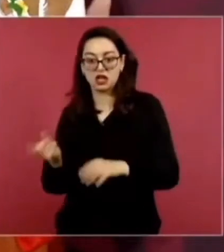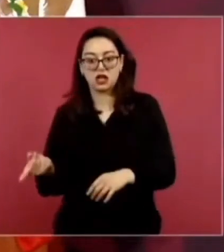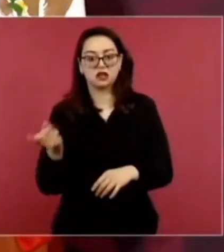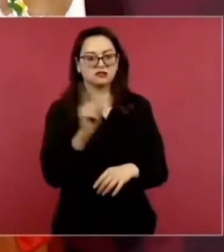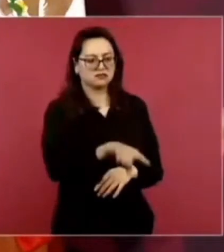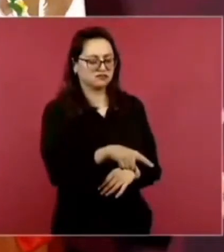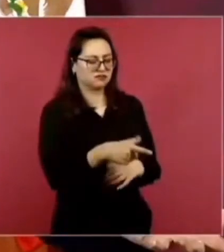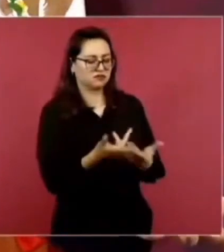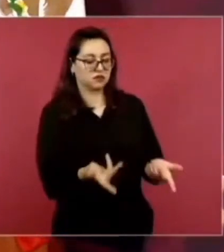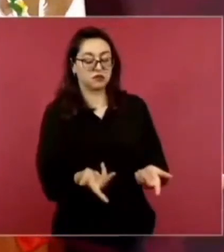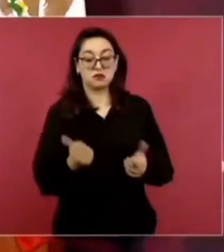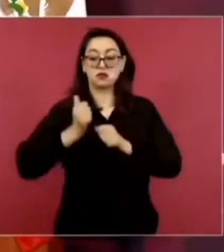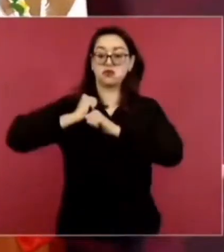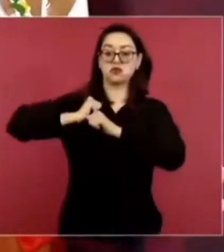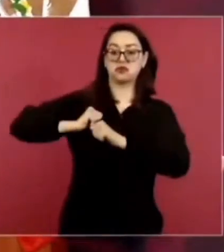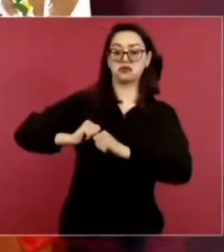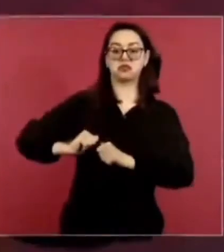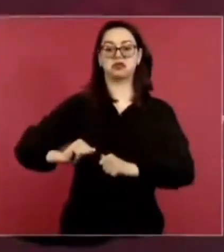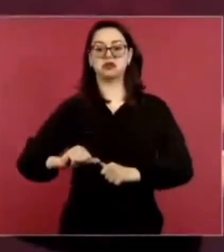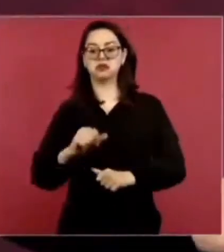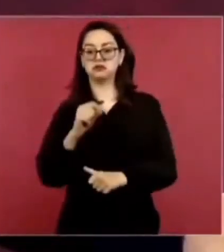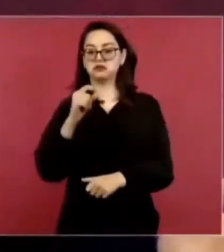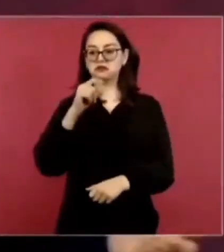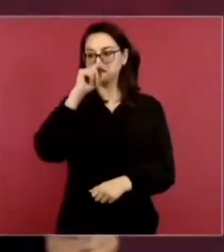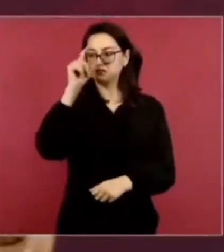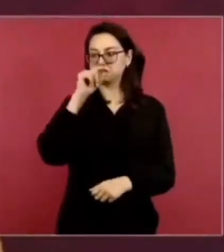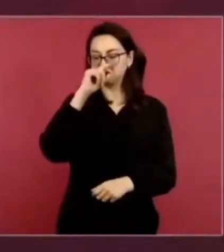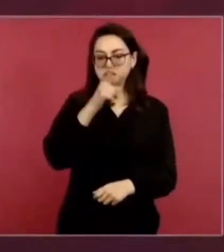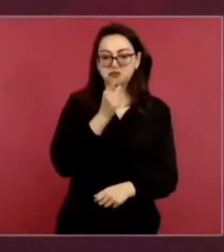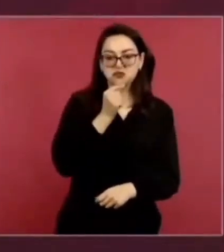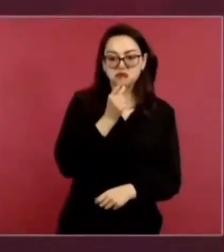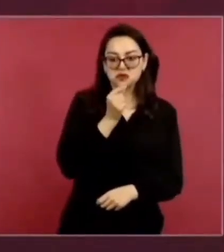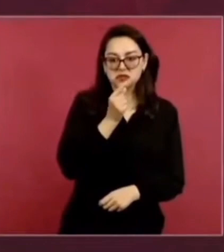había una dualidad de poderes